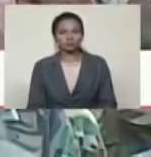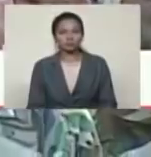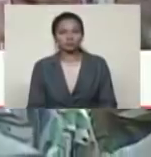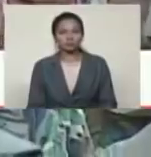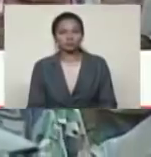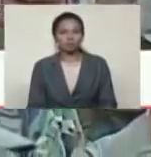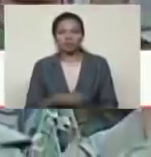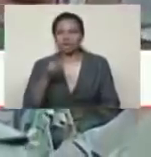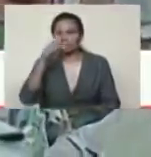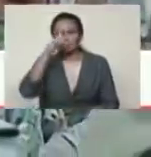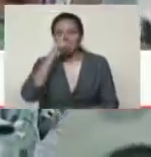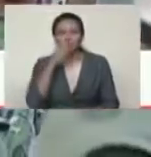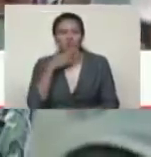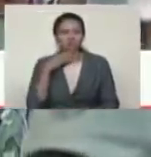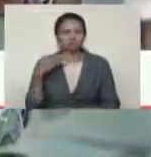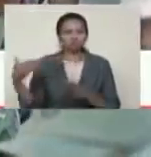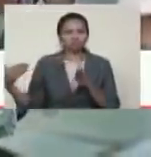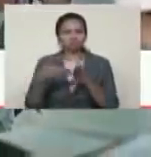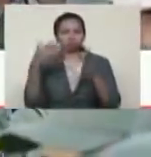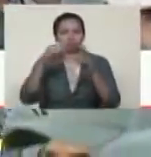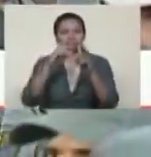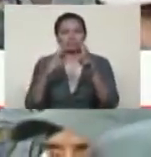Sabotaje eléctrico brutal.